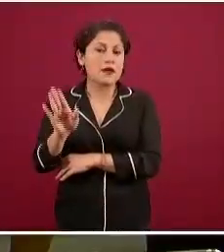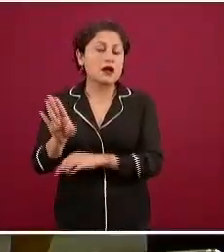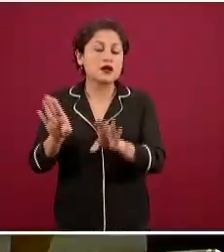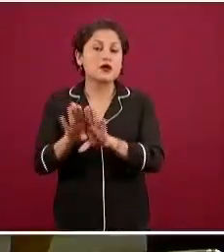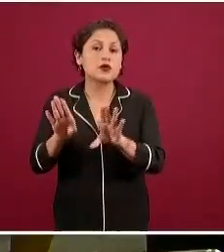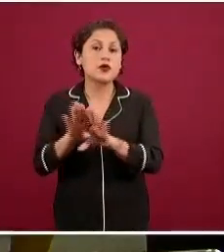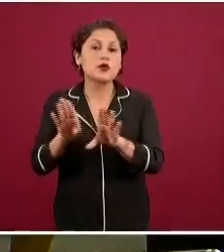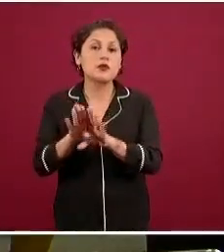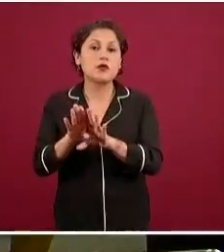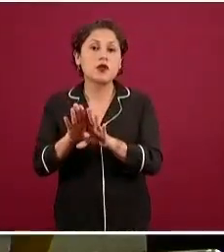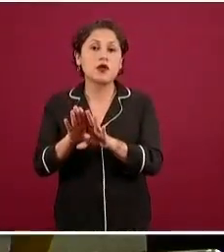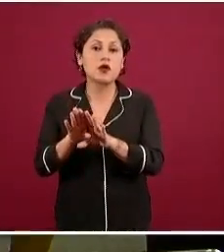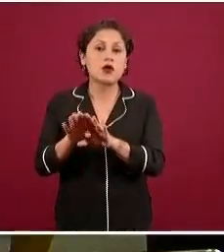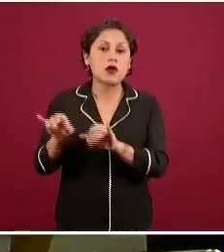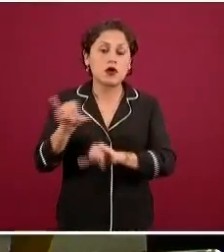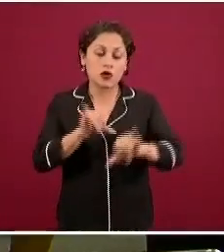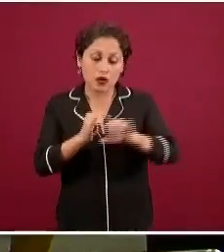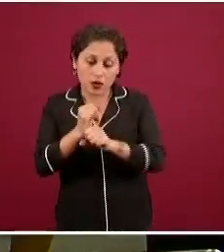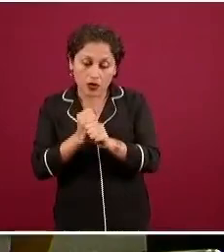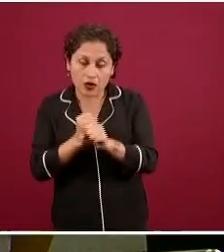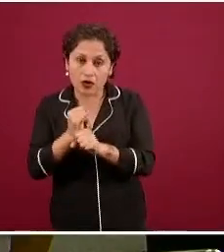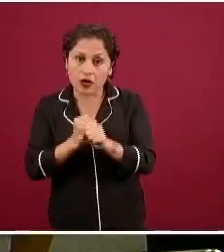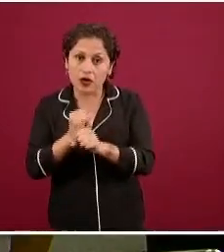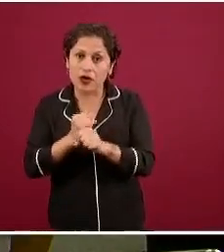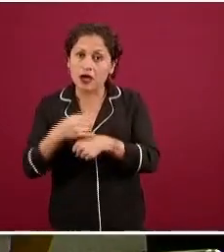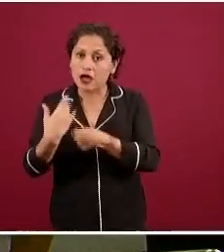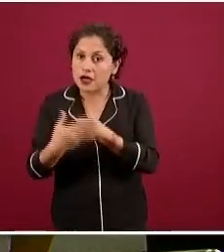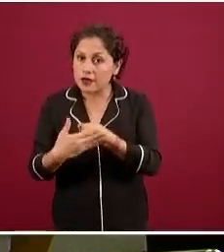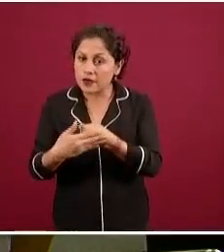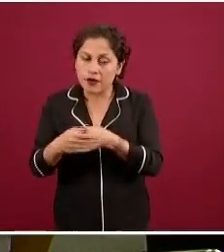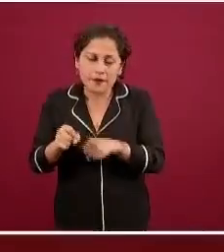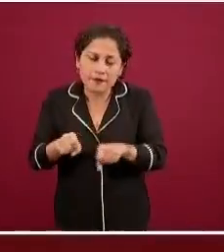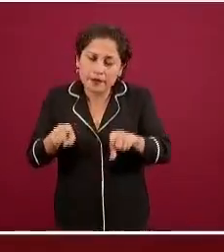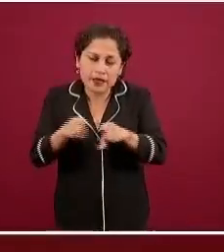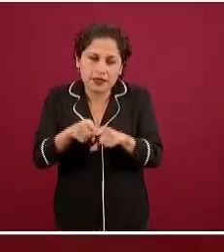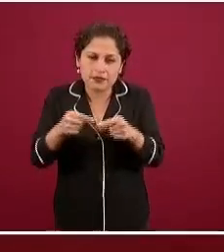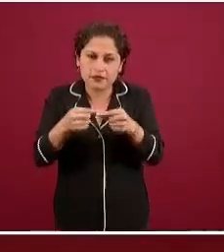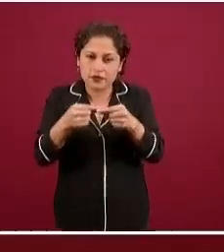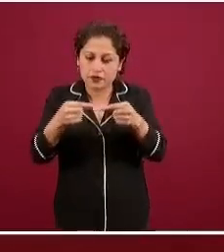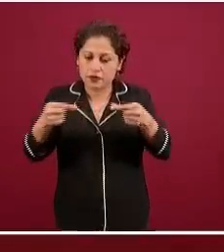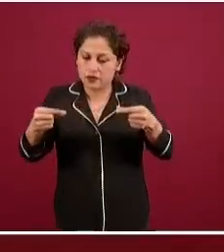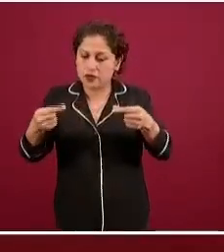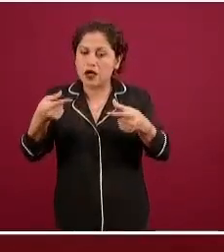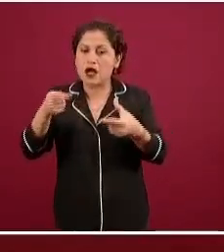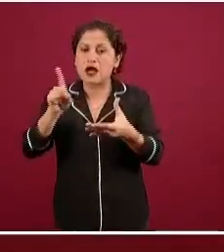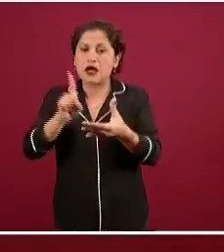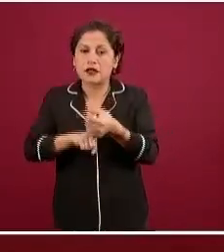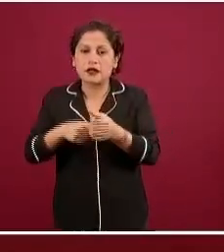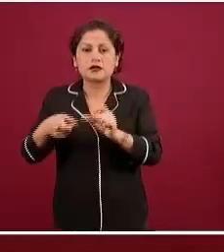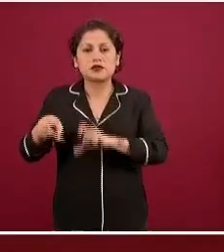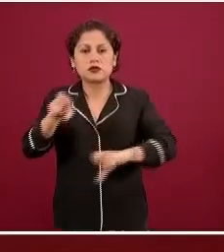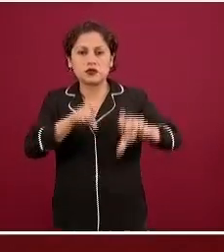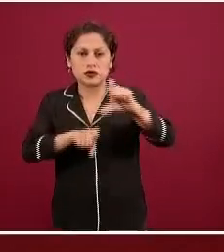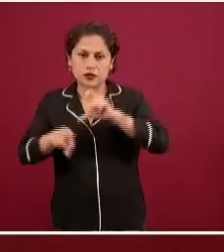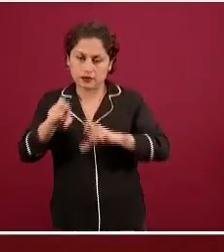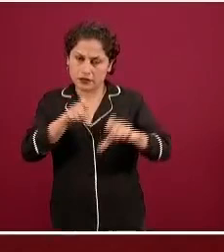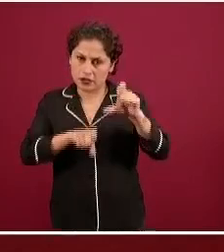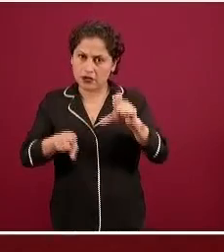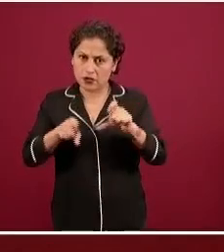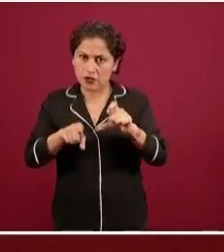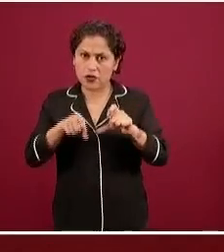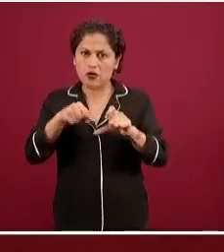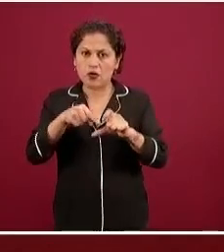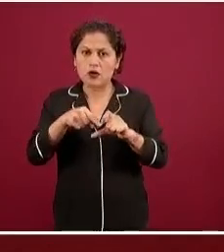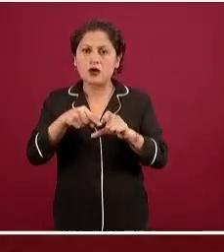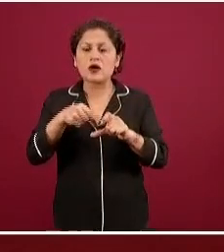Es un instrumento de plástico que adentro tiene un mecanismo químico, lo simplifico, para